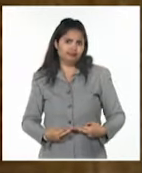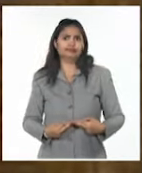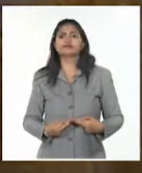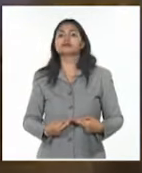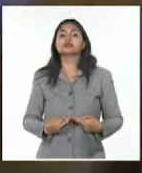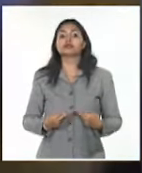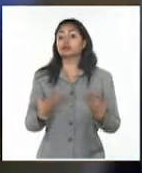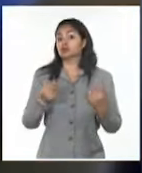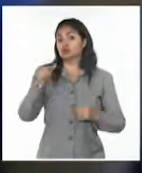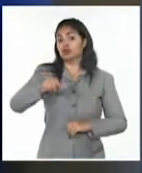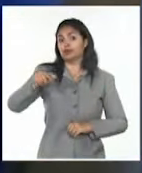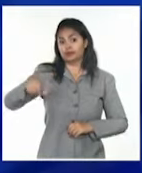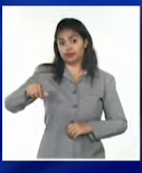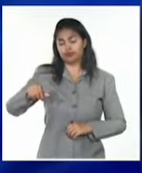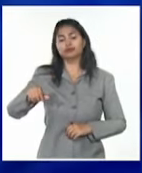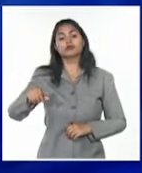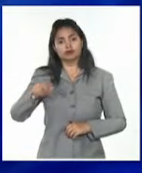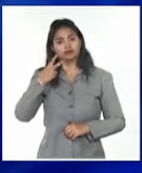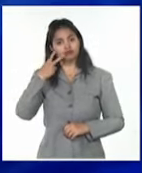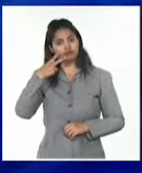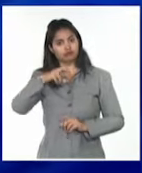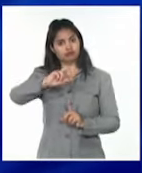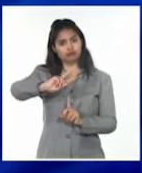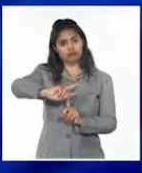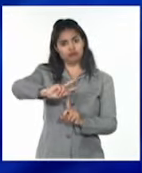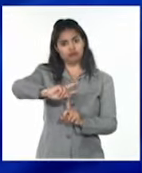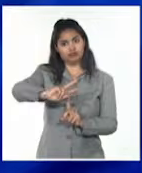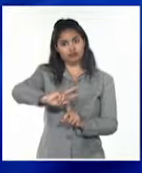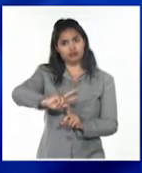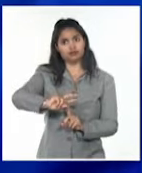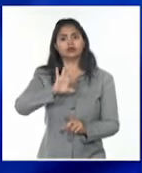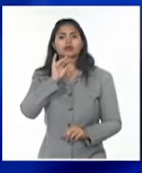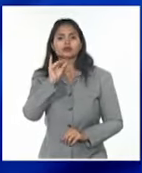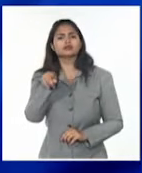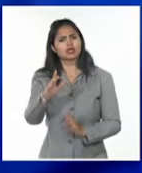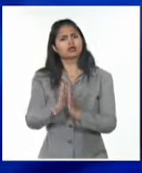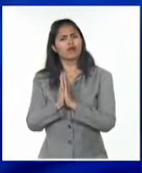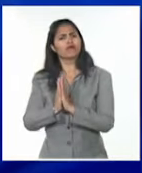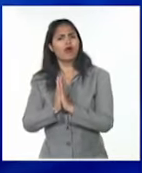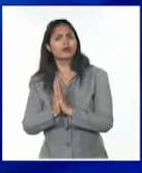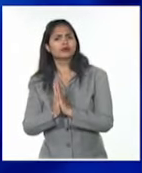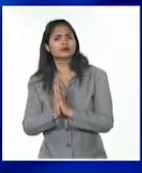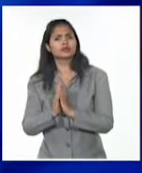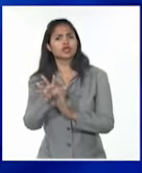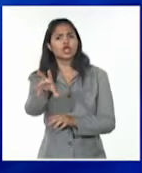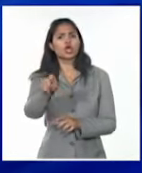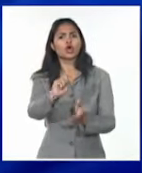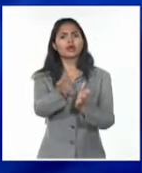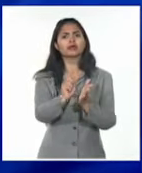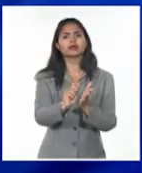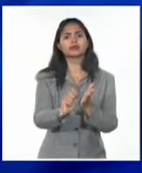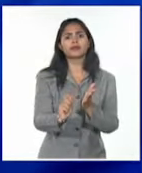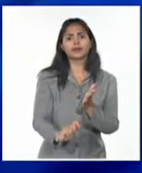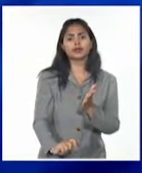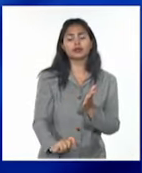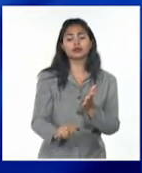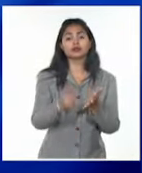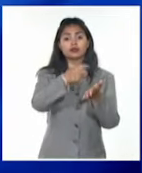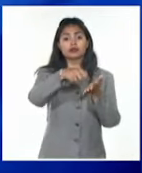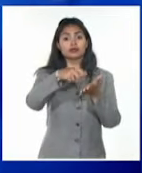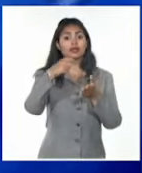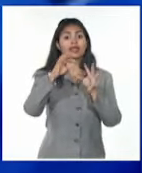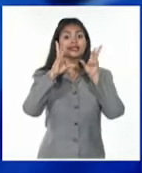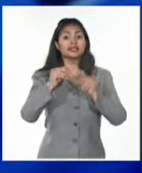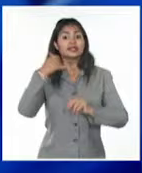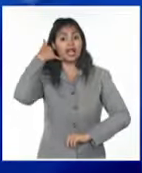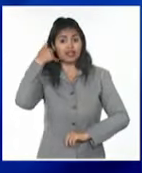por los cubanos corre abana mi hermano Hazme un favor coge lápiz y papel y apunta el teléfono que te voy